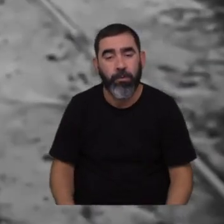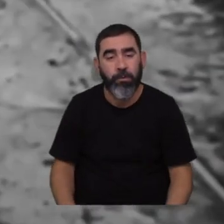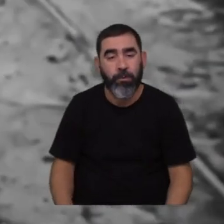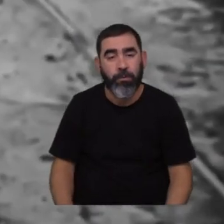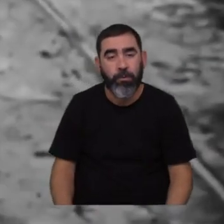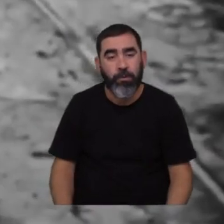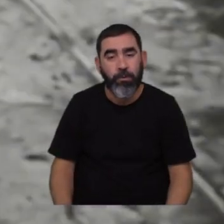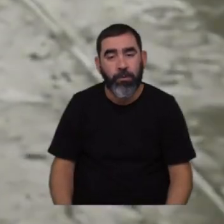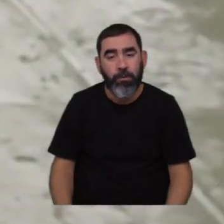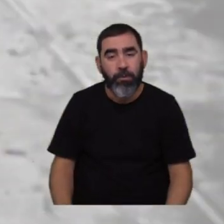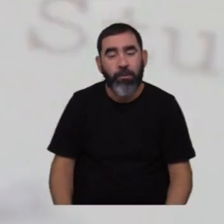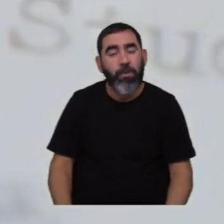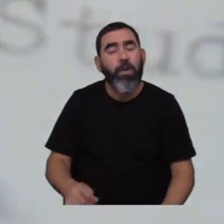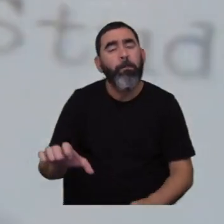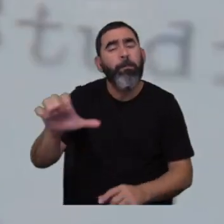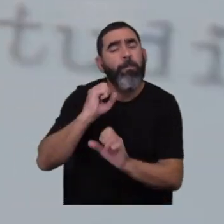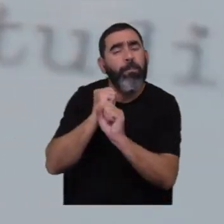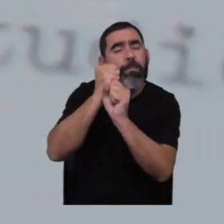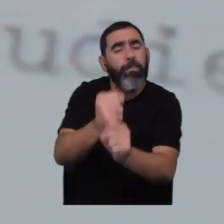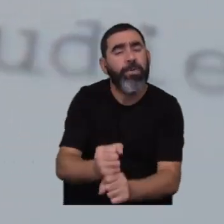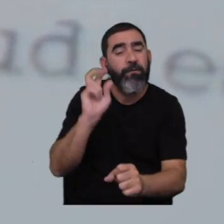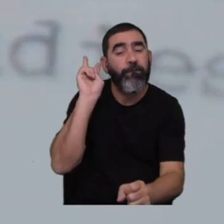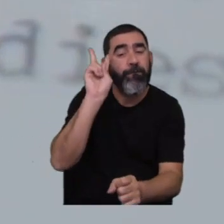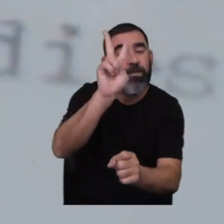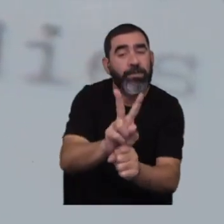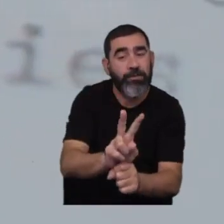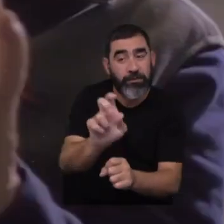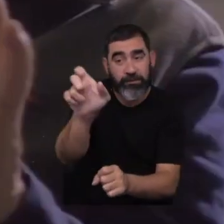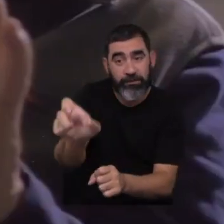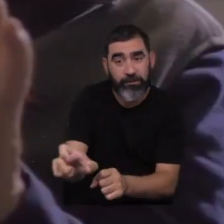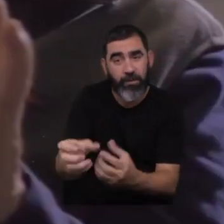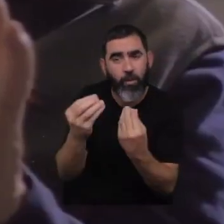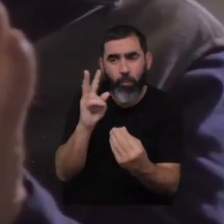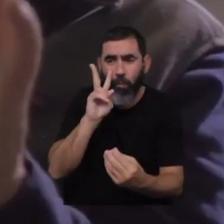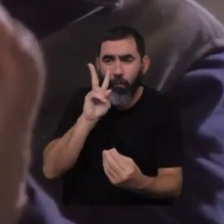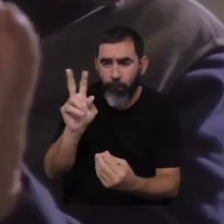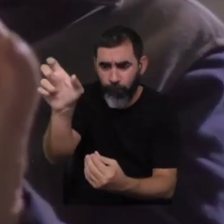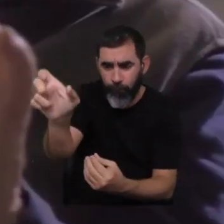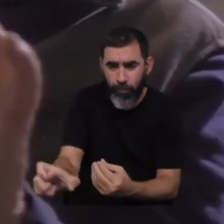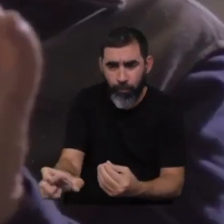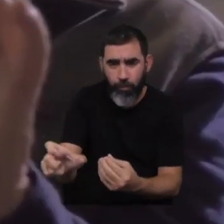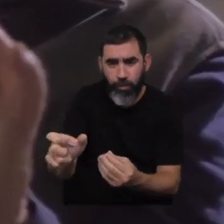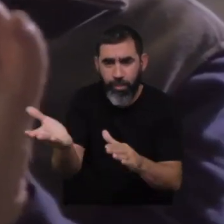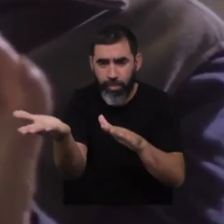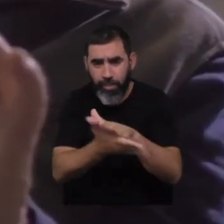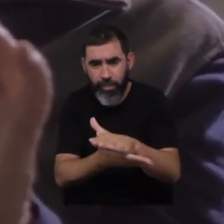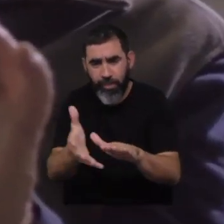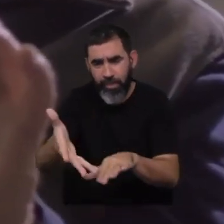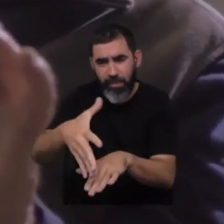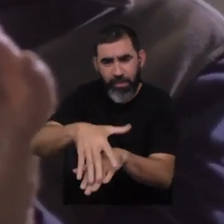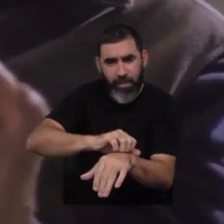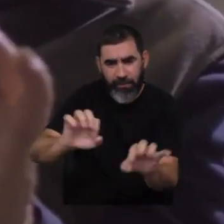La Rockefeller Foundation va a visitar a Estable y ¿cómo lo encuentra? Lo encuentra